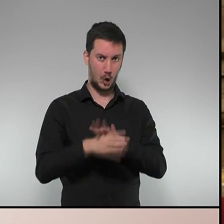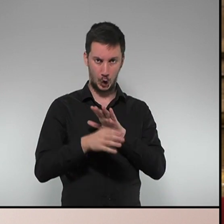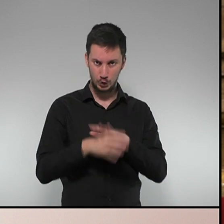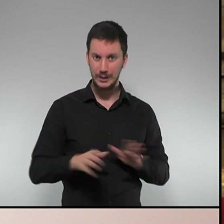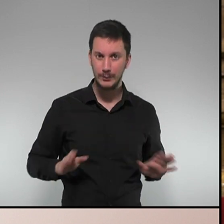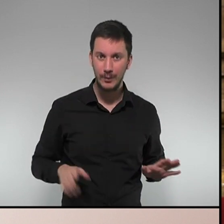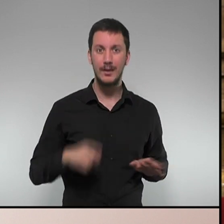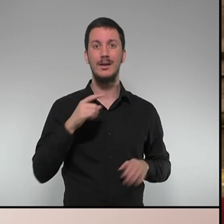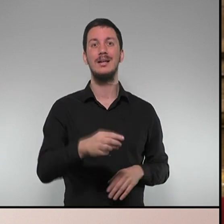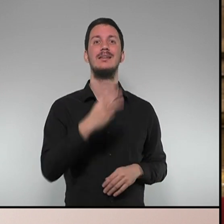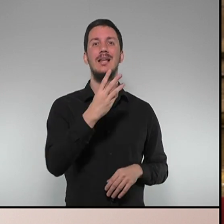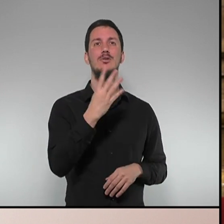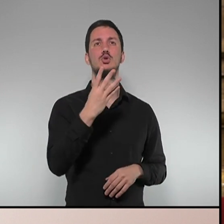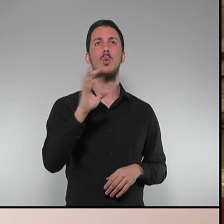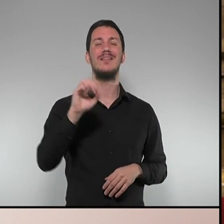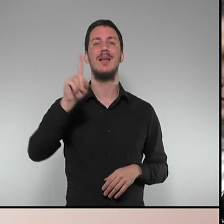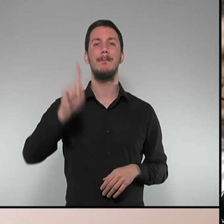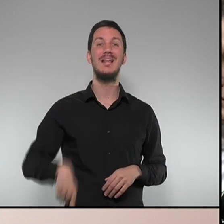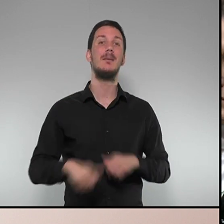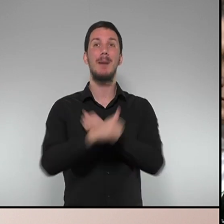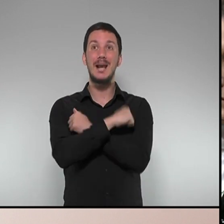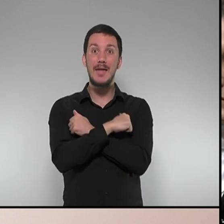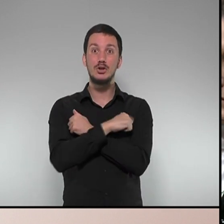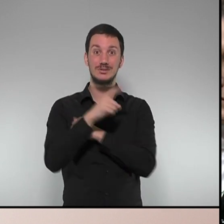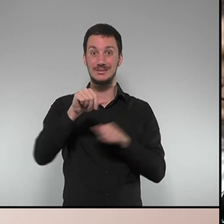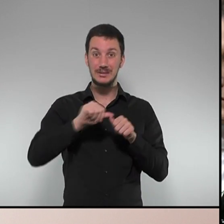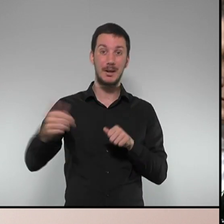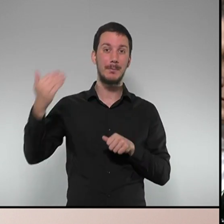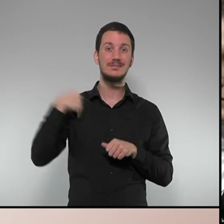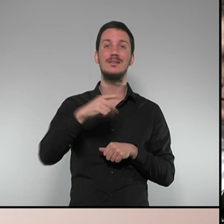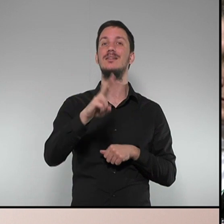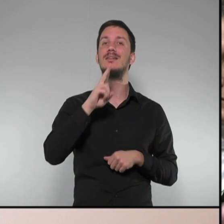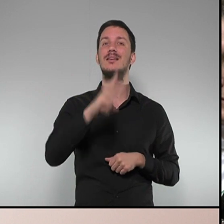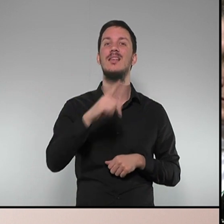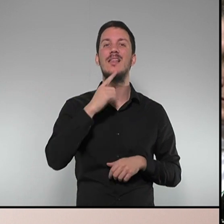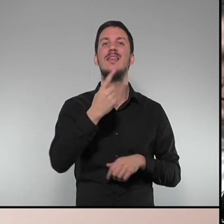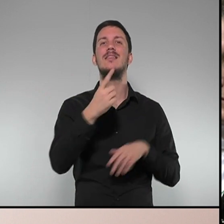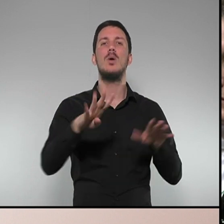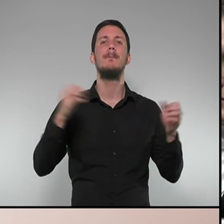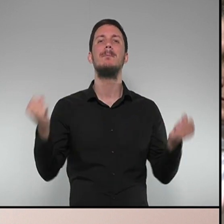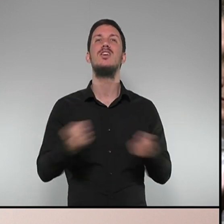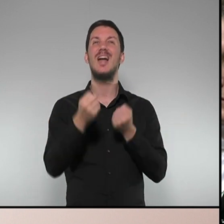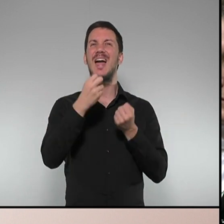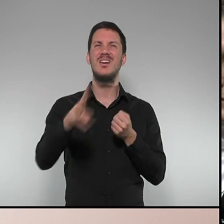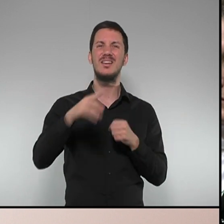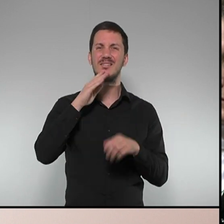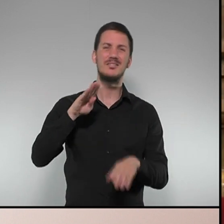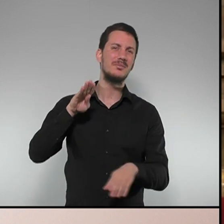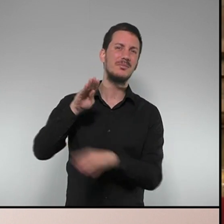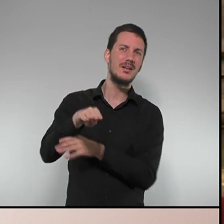los más de 340.000 parados de Cataluña, la semana pasada anuncian que van a destinar 19 millones de euros para